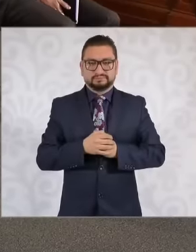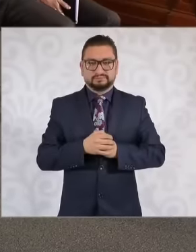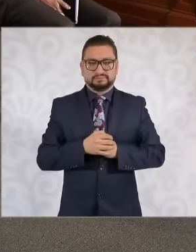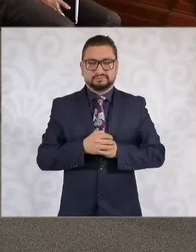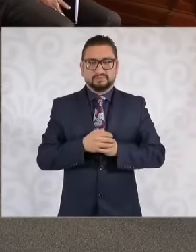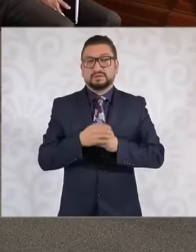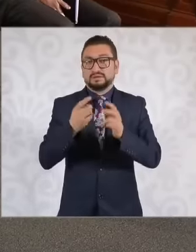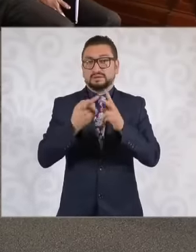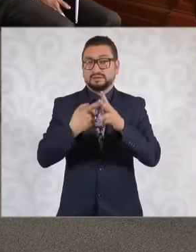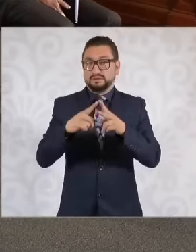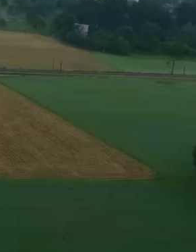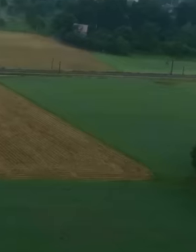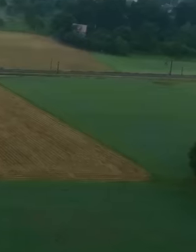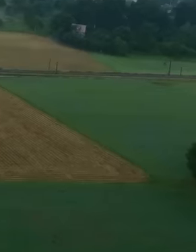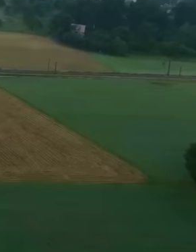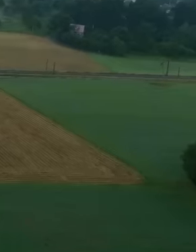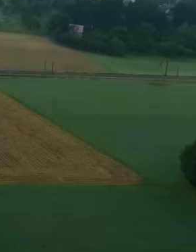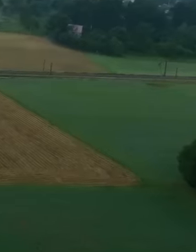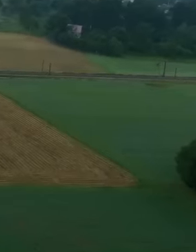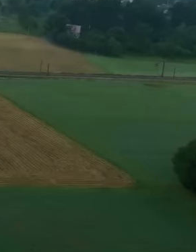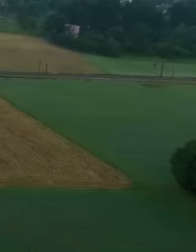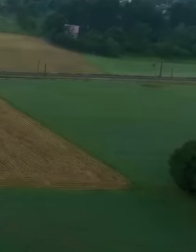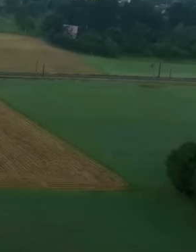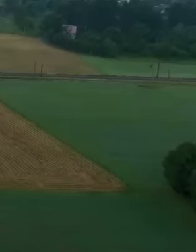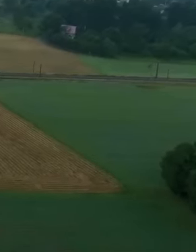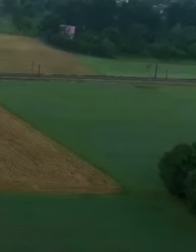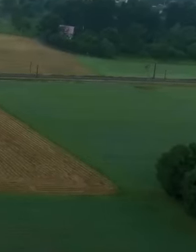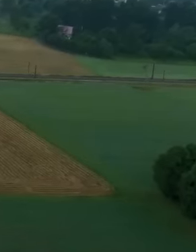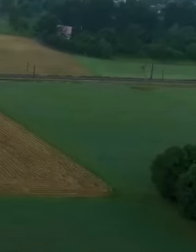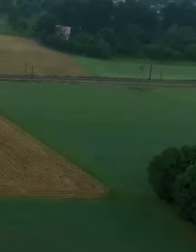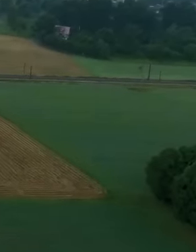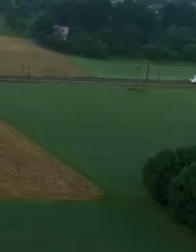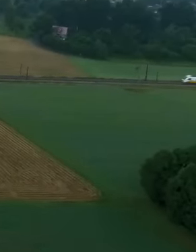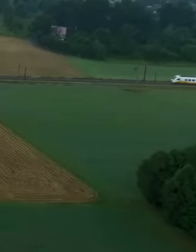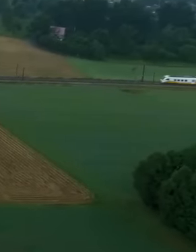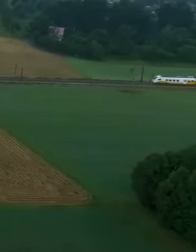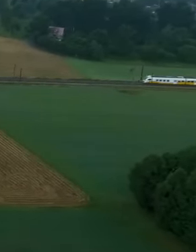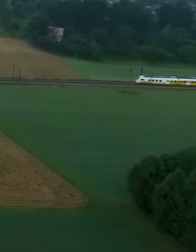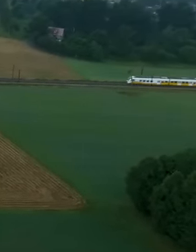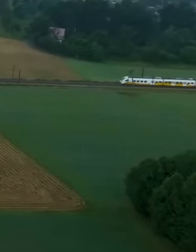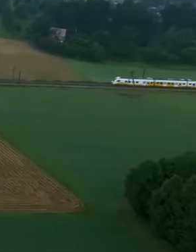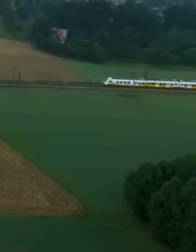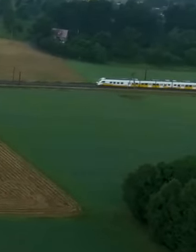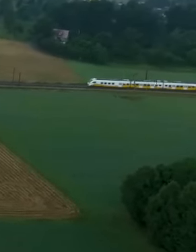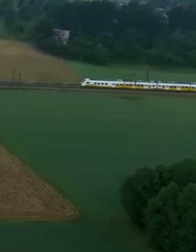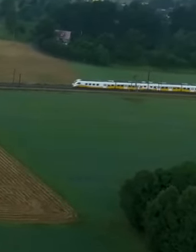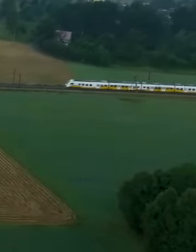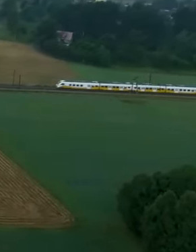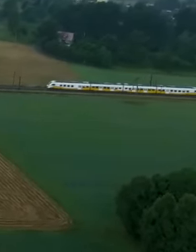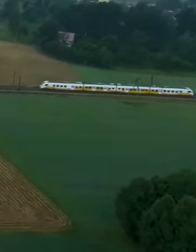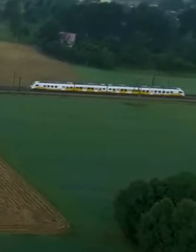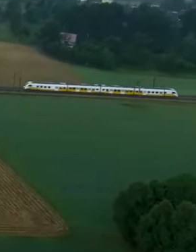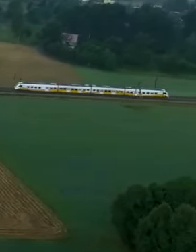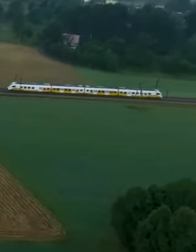que inició el presidente López Obrador y que nosotros le vamos a dar continuidad con los trenes hacia el norte.